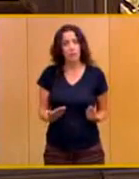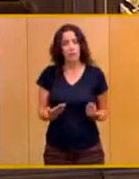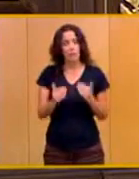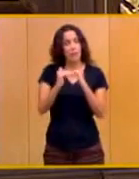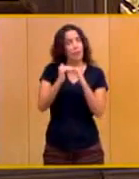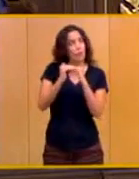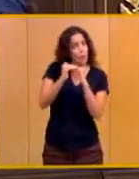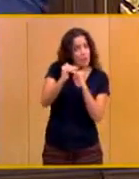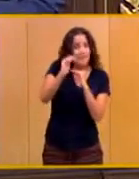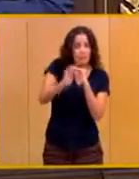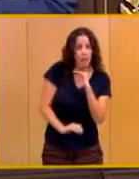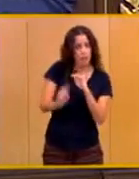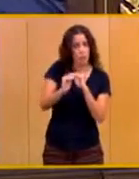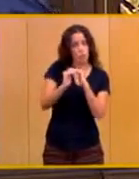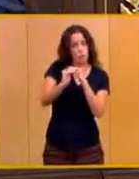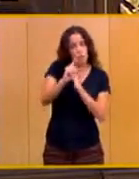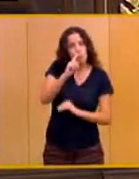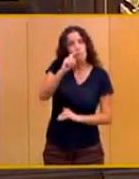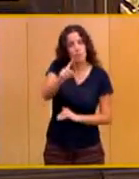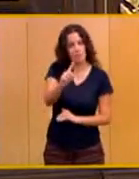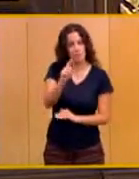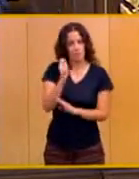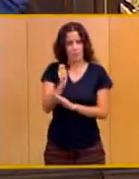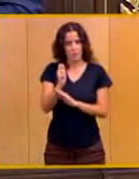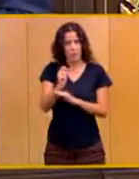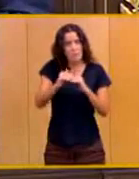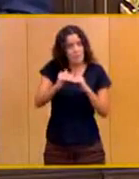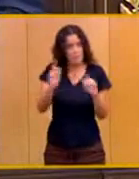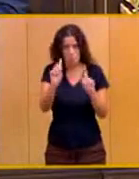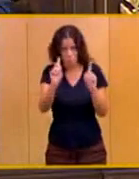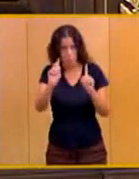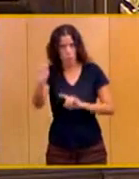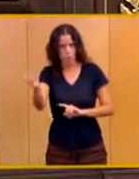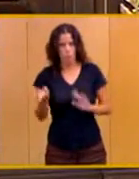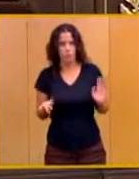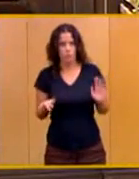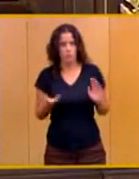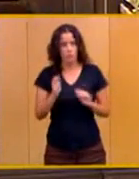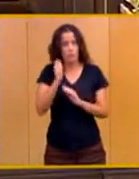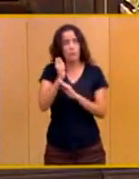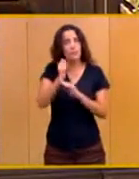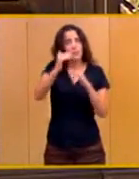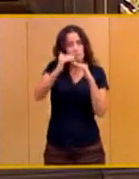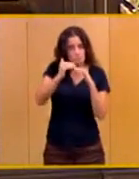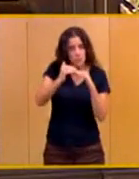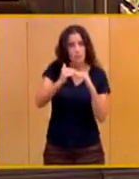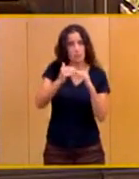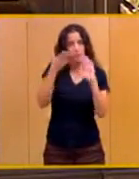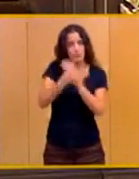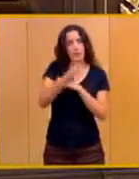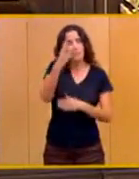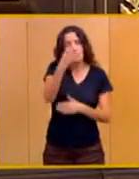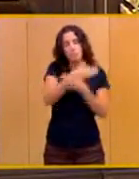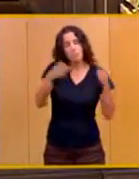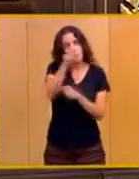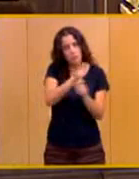rebajar durante un año las pensiones que no sean mínimas, pensiones mínimas que perciben más de 3 millones de pensionistas.